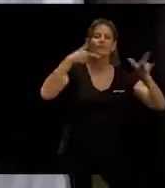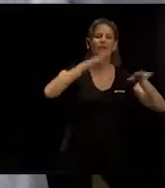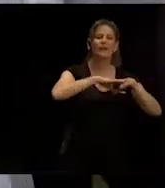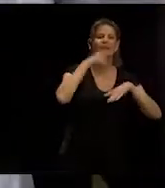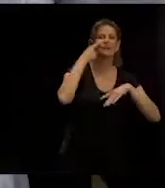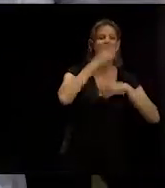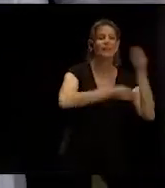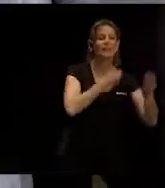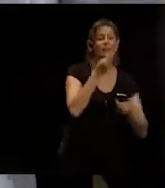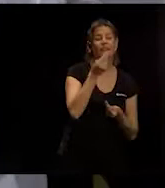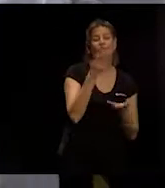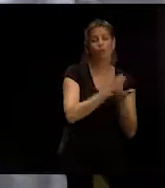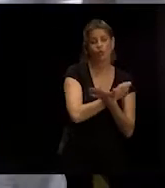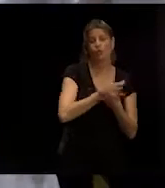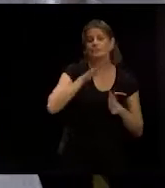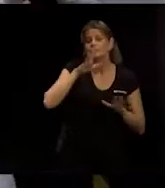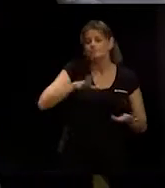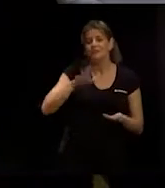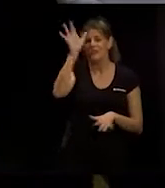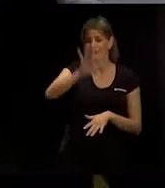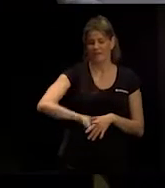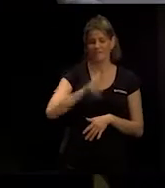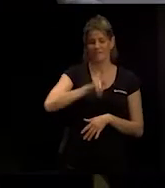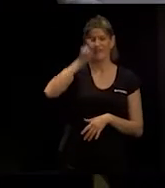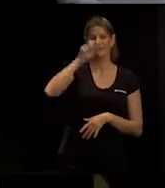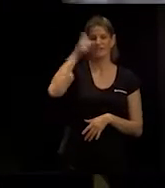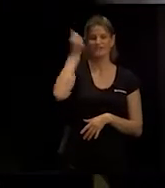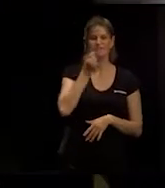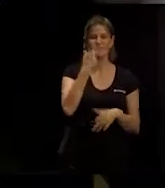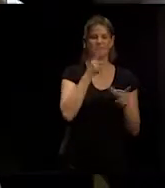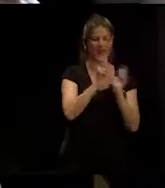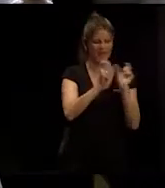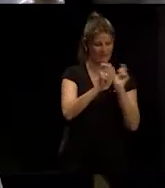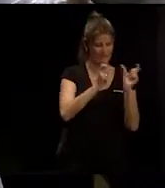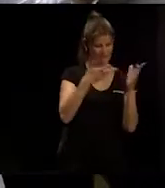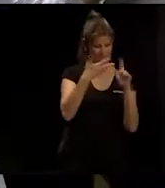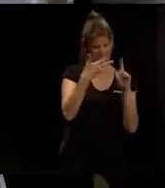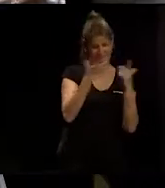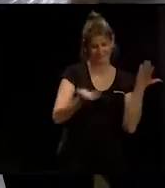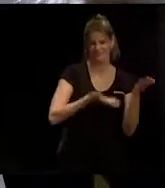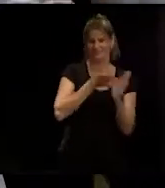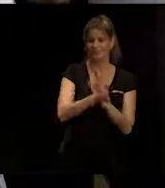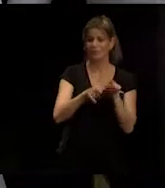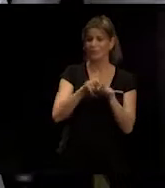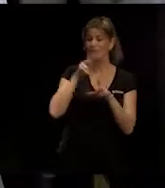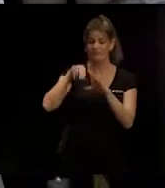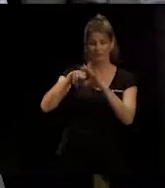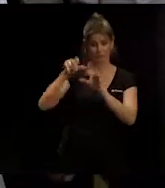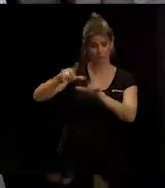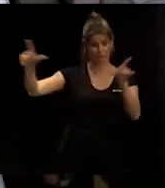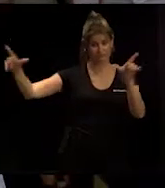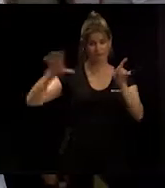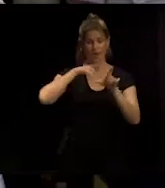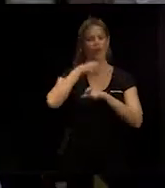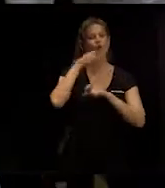una imagen vale más de 1000 palabras, tenemos aquí un vídeo de 6 minutos que, de hecho, se ha proyectado este año en los conciertos